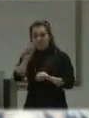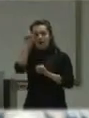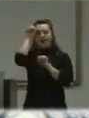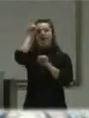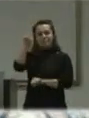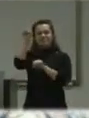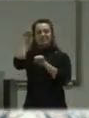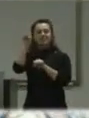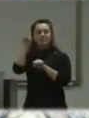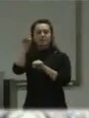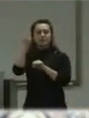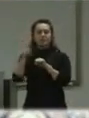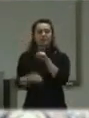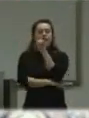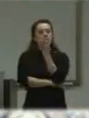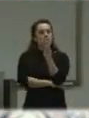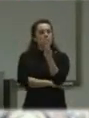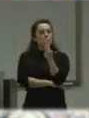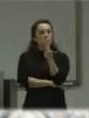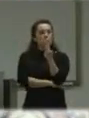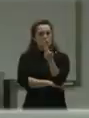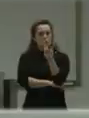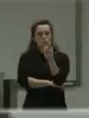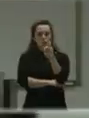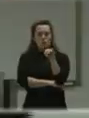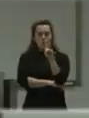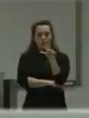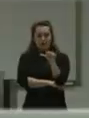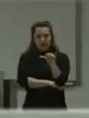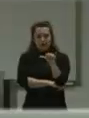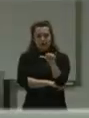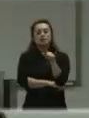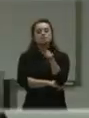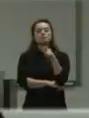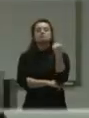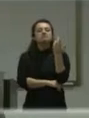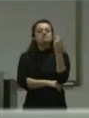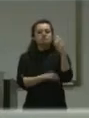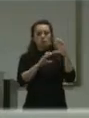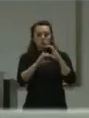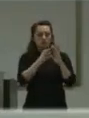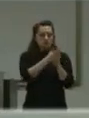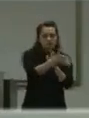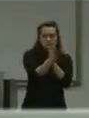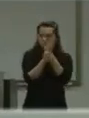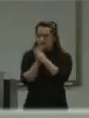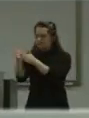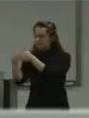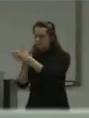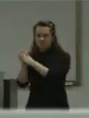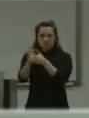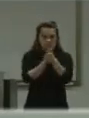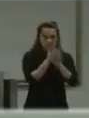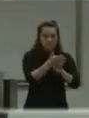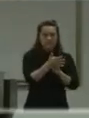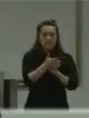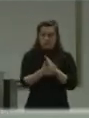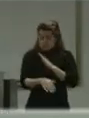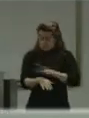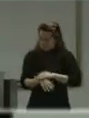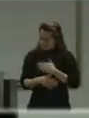brújula que también fue un Aliado muy estratégico dentro de todo el trabajo que se hizo a nivel de Comunicaciones y yo